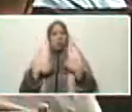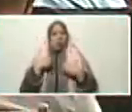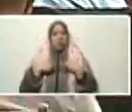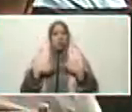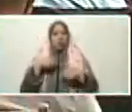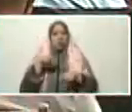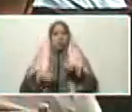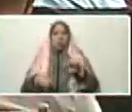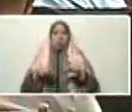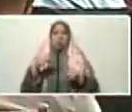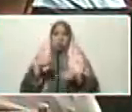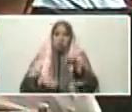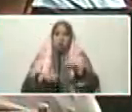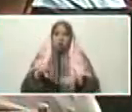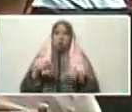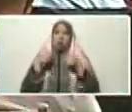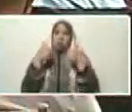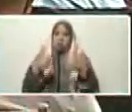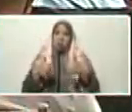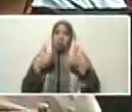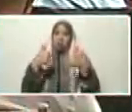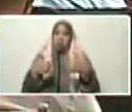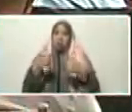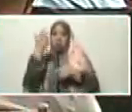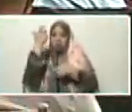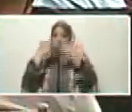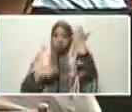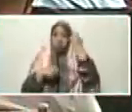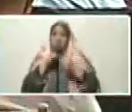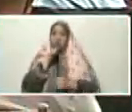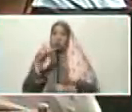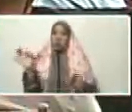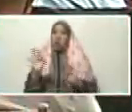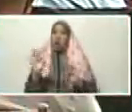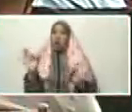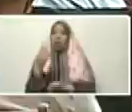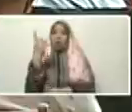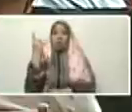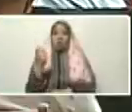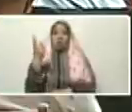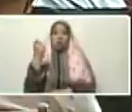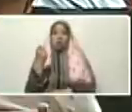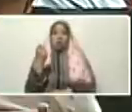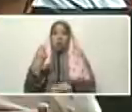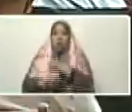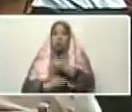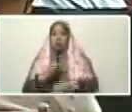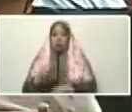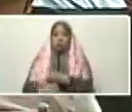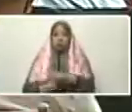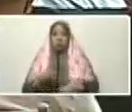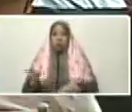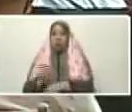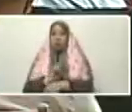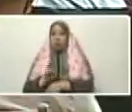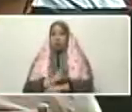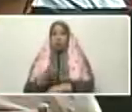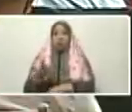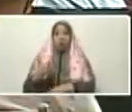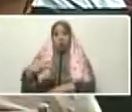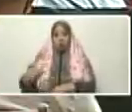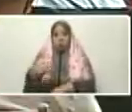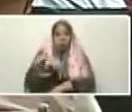están bien y sabe decir también nada vamos por aquí vamos por allá ponte las pilas pegó un